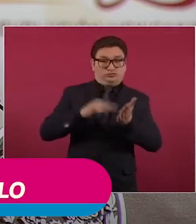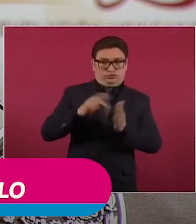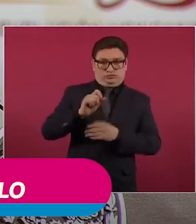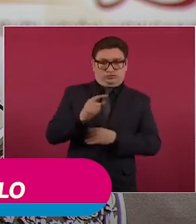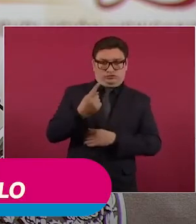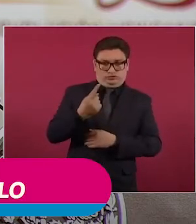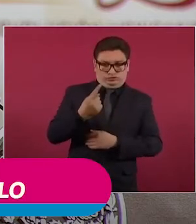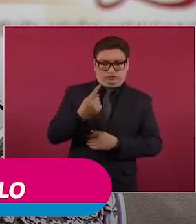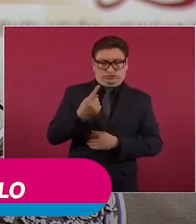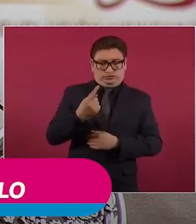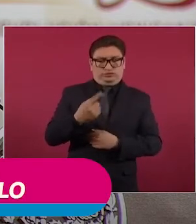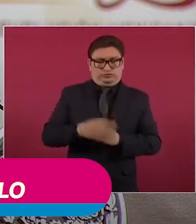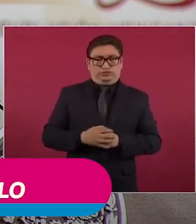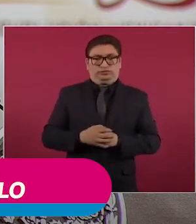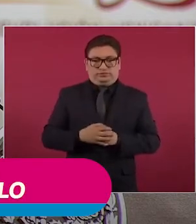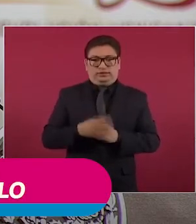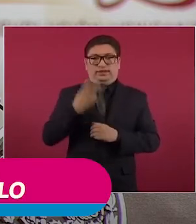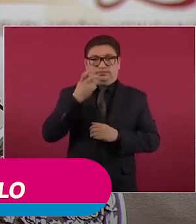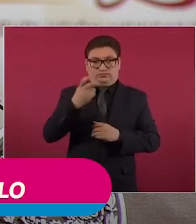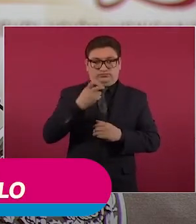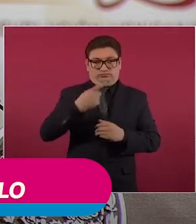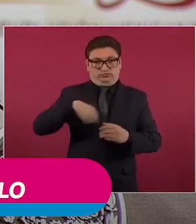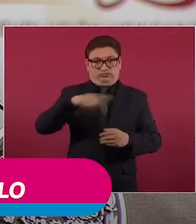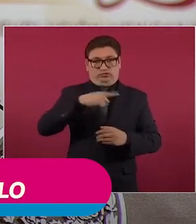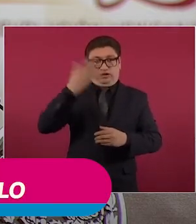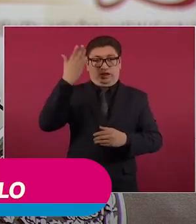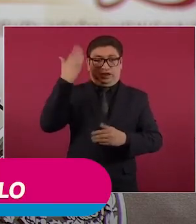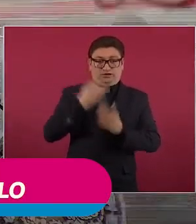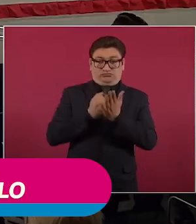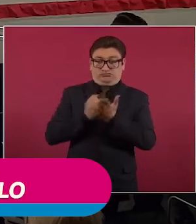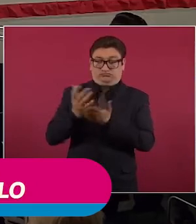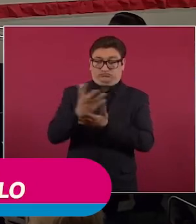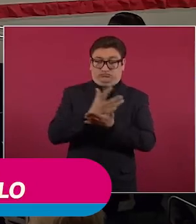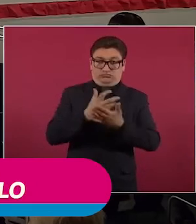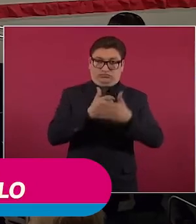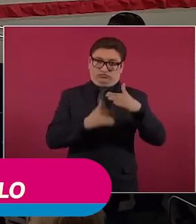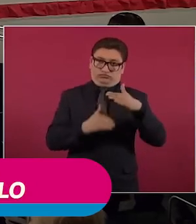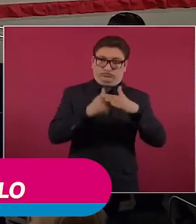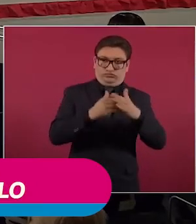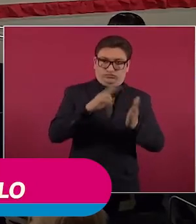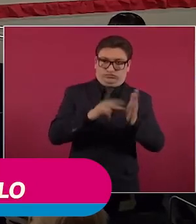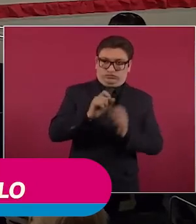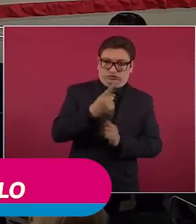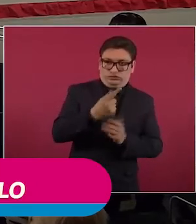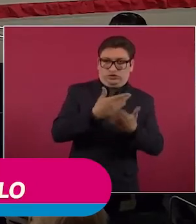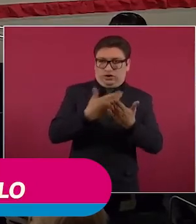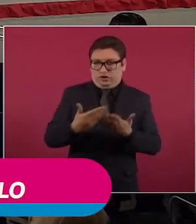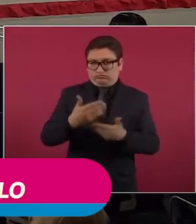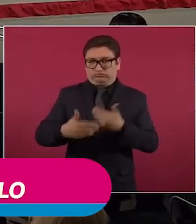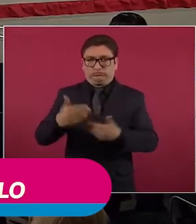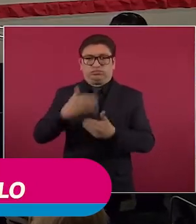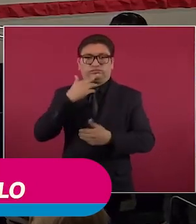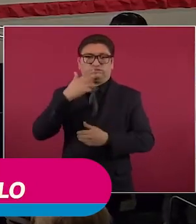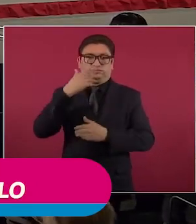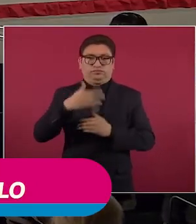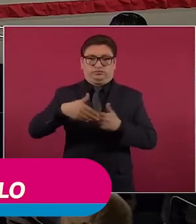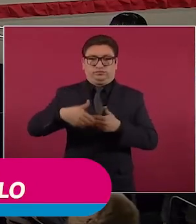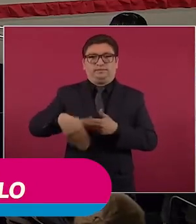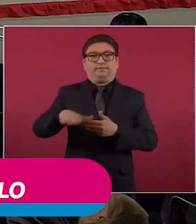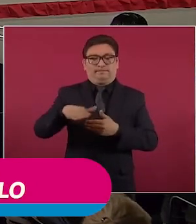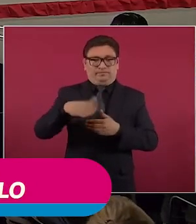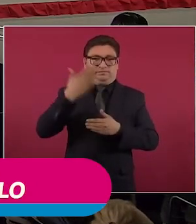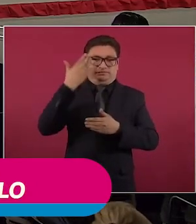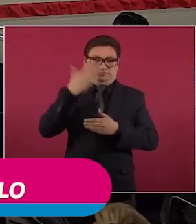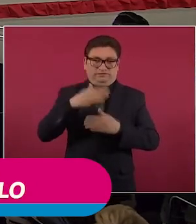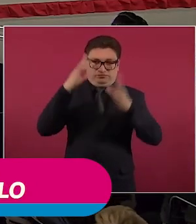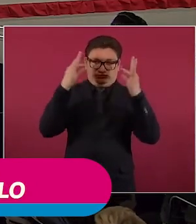perdón, que es nuestro año récord en recaudación. Con esta tendencia que viene en los meses de mayor